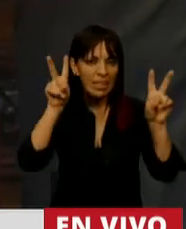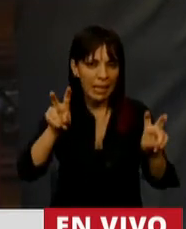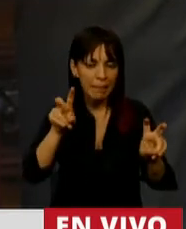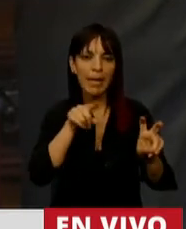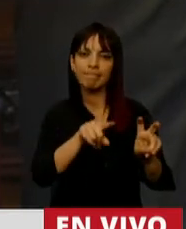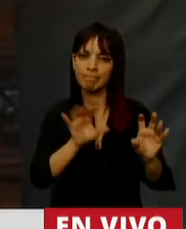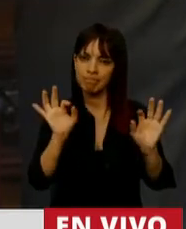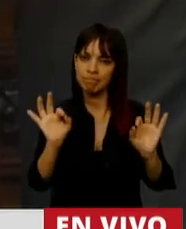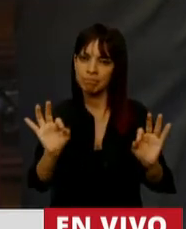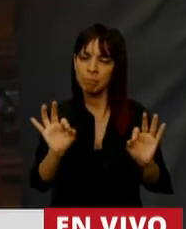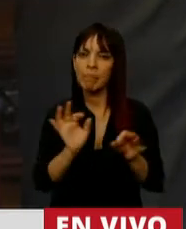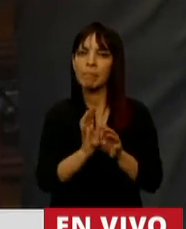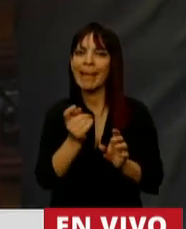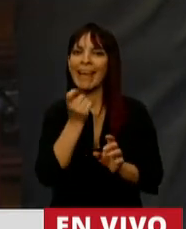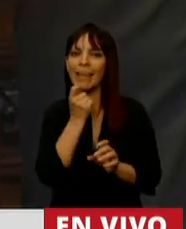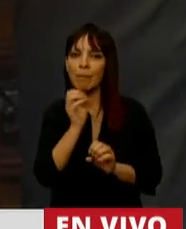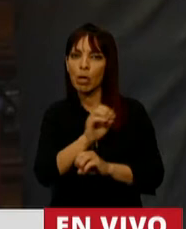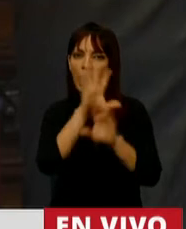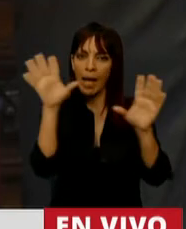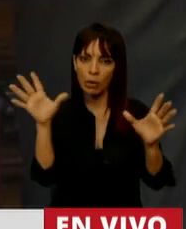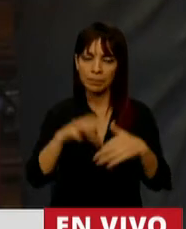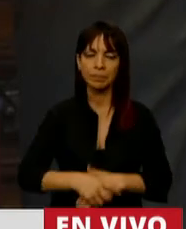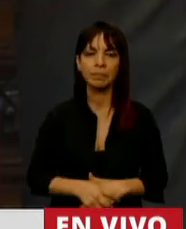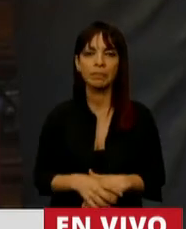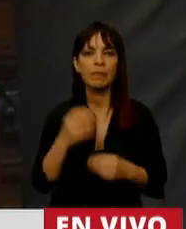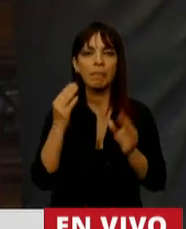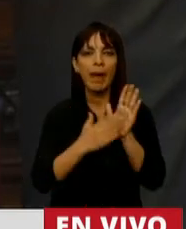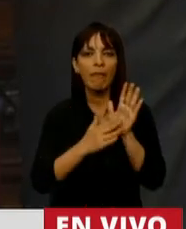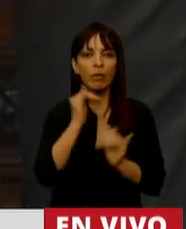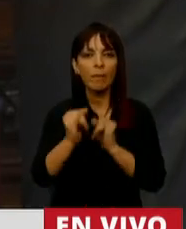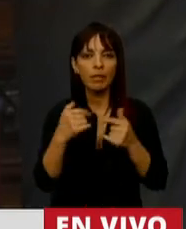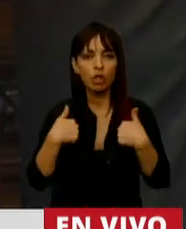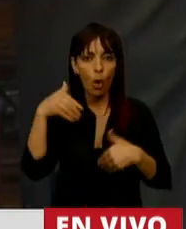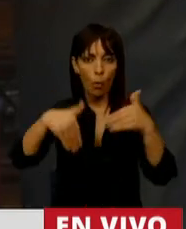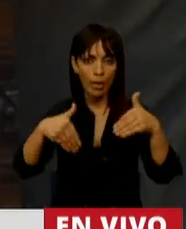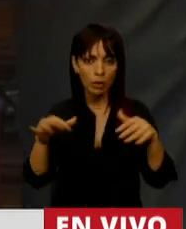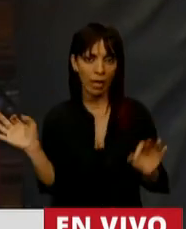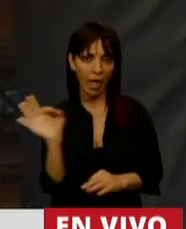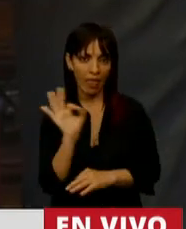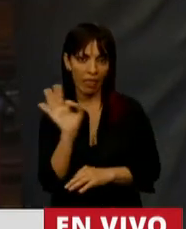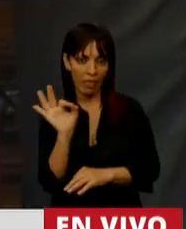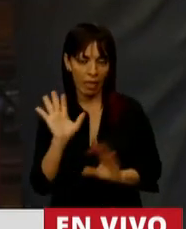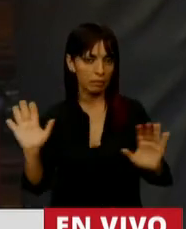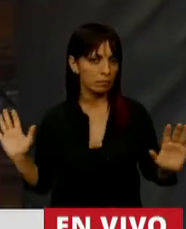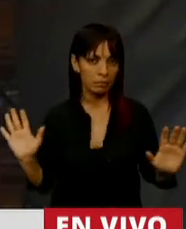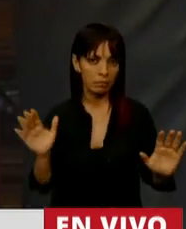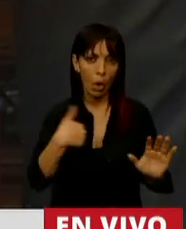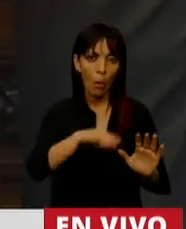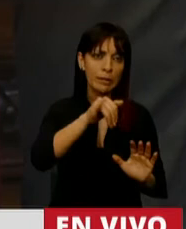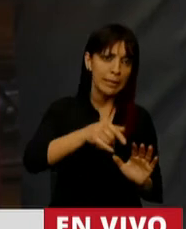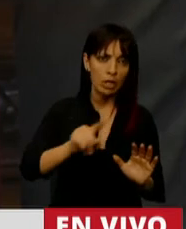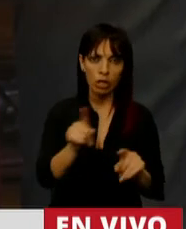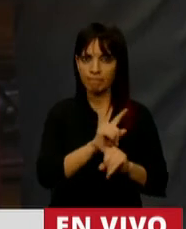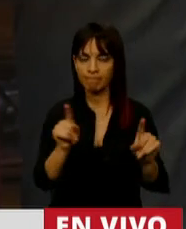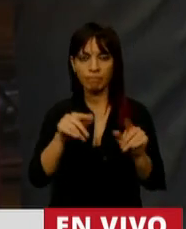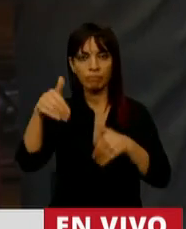más allá de otras argumentaciones, para fundamentar mi abstención en el momento de la votación en general de este